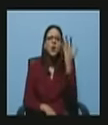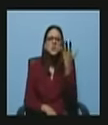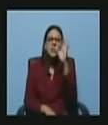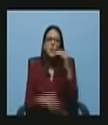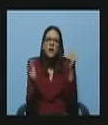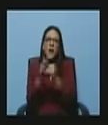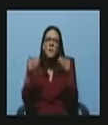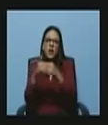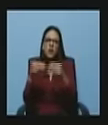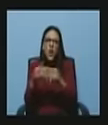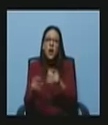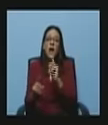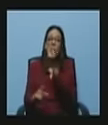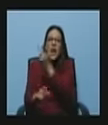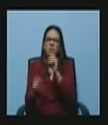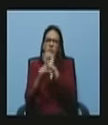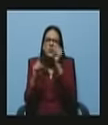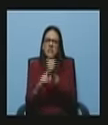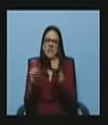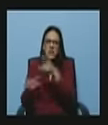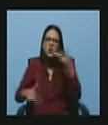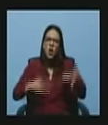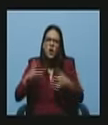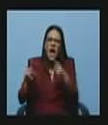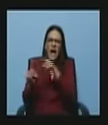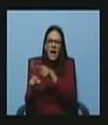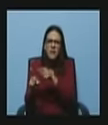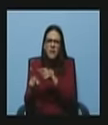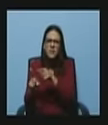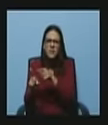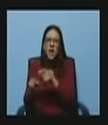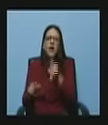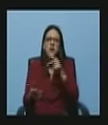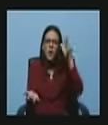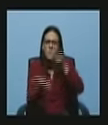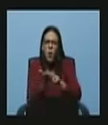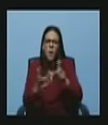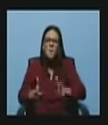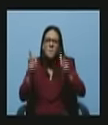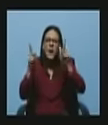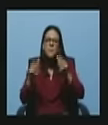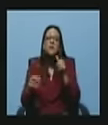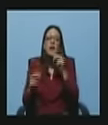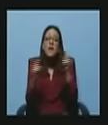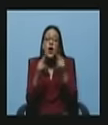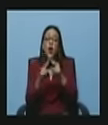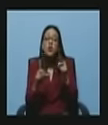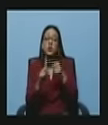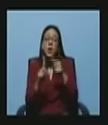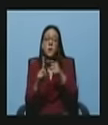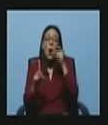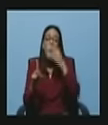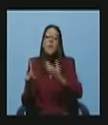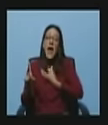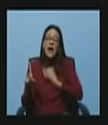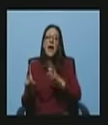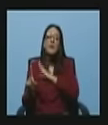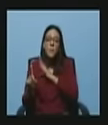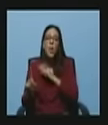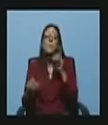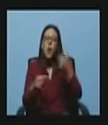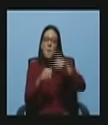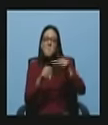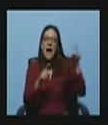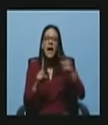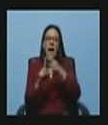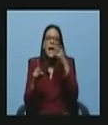$50,000. En ambos casos, las actividades han sido autorizadas con conocimiento del ciudadano alcalde de Maracaibo, Rafael